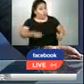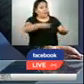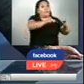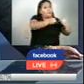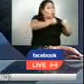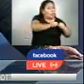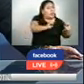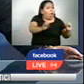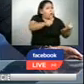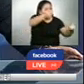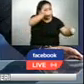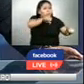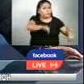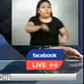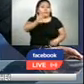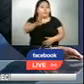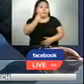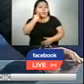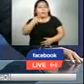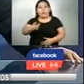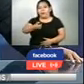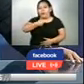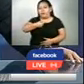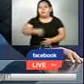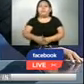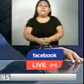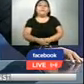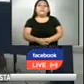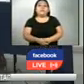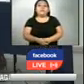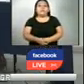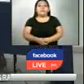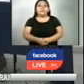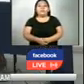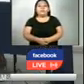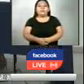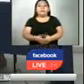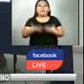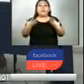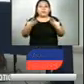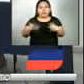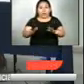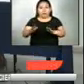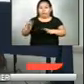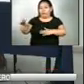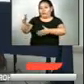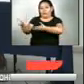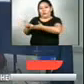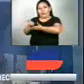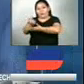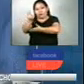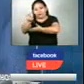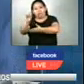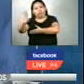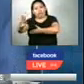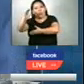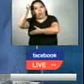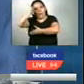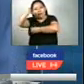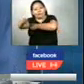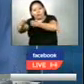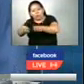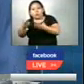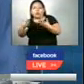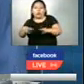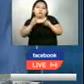actual gobierno. Veamos a continuación los detalles. De acuerdo con el Instituto Universitario de Opinión Pública, en su